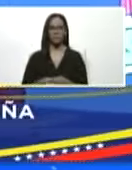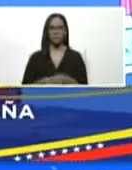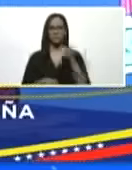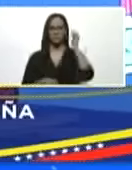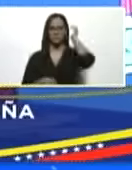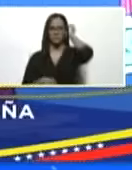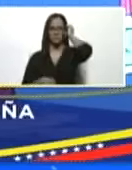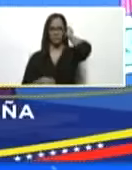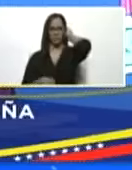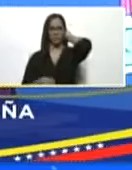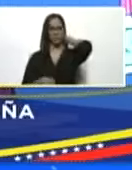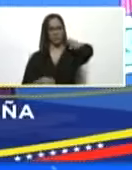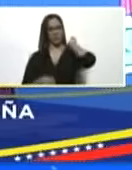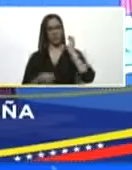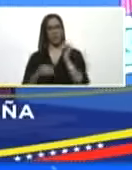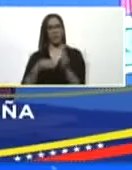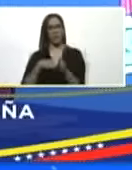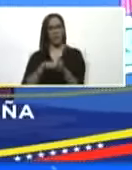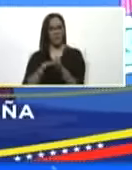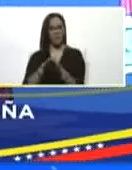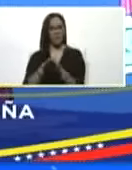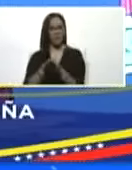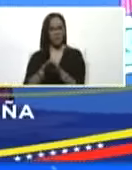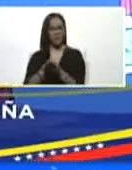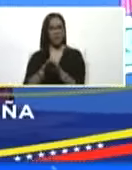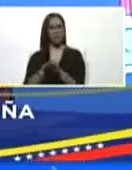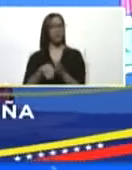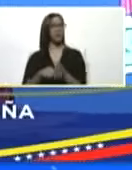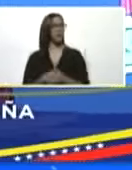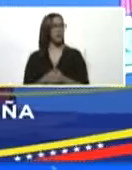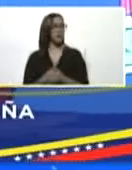para avanzar con ventaja,